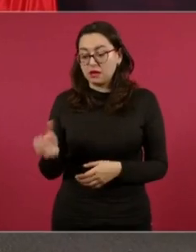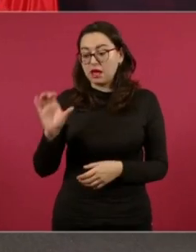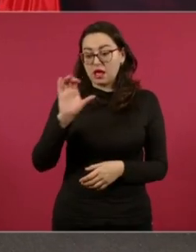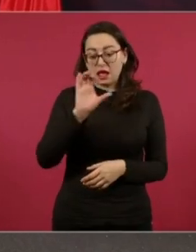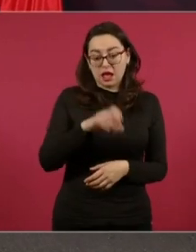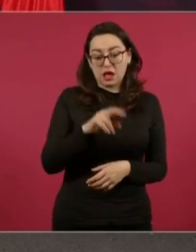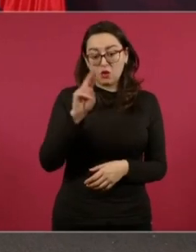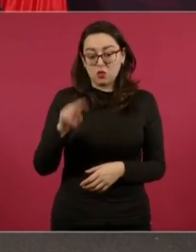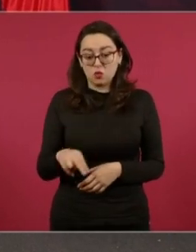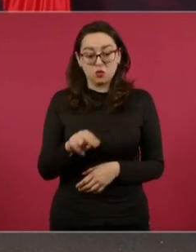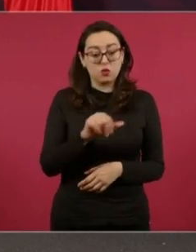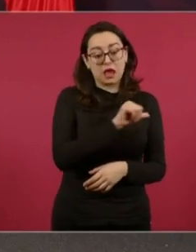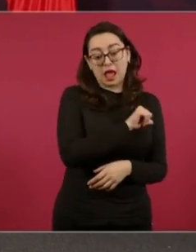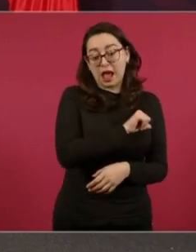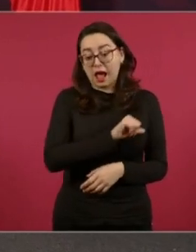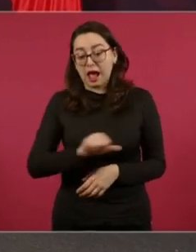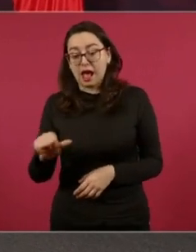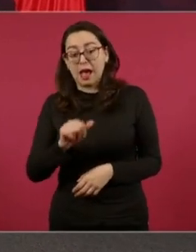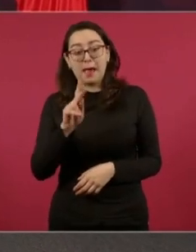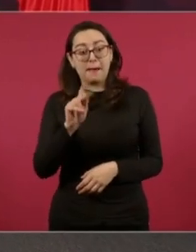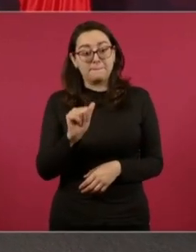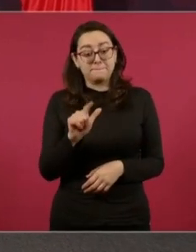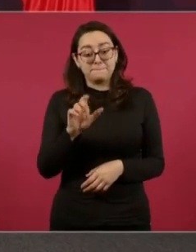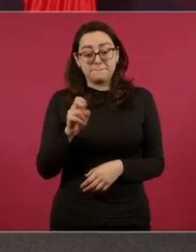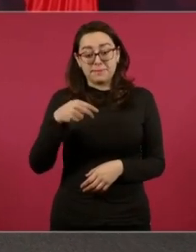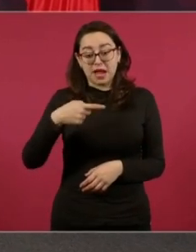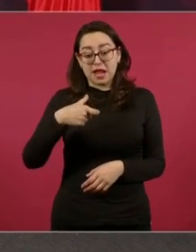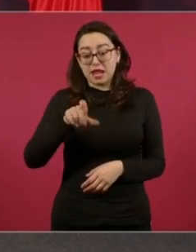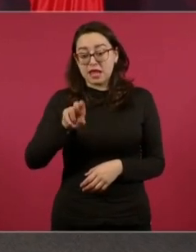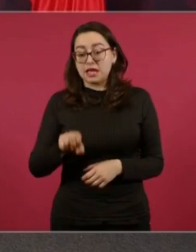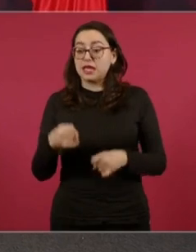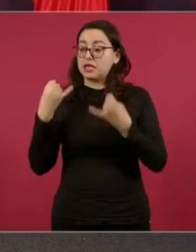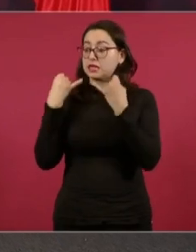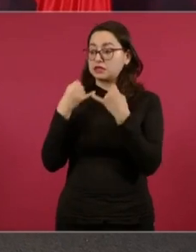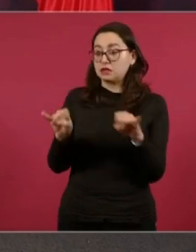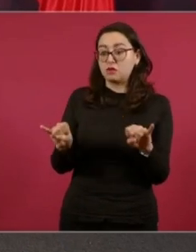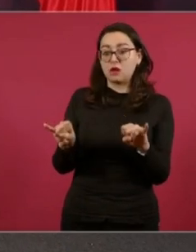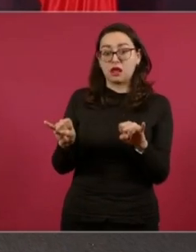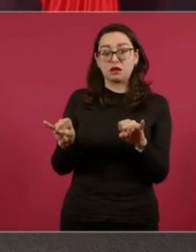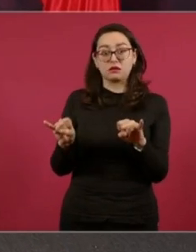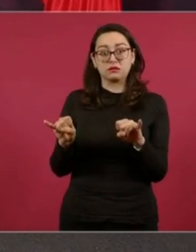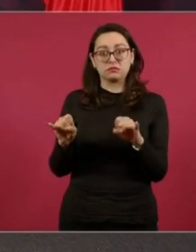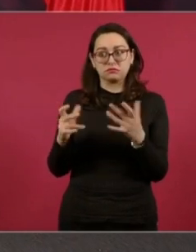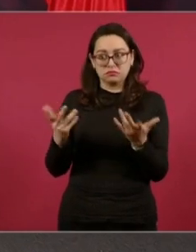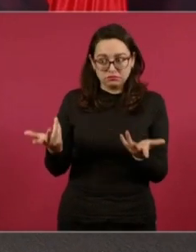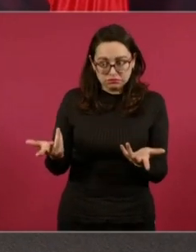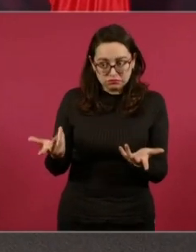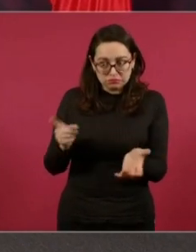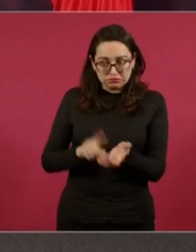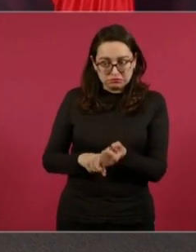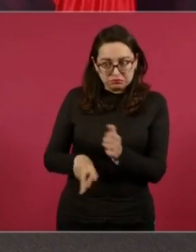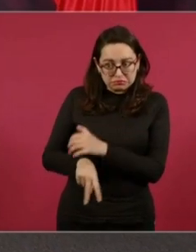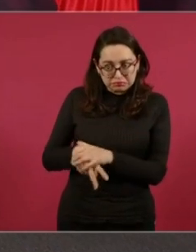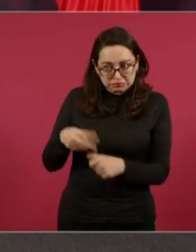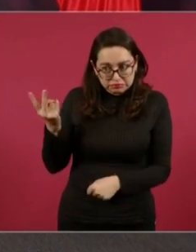estaciones, que estén todos los trenes, los operadores,